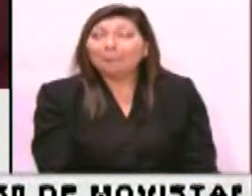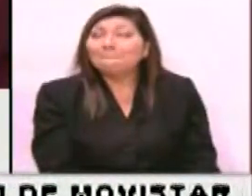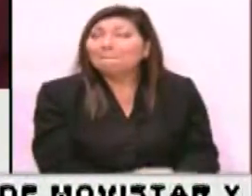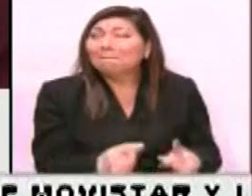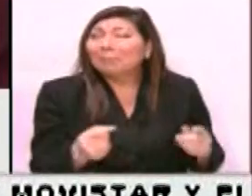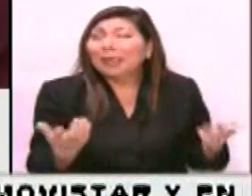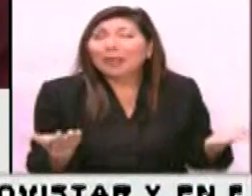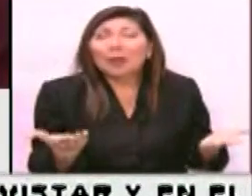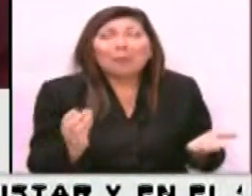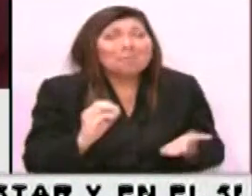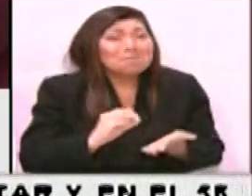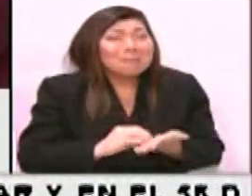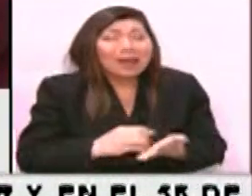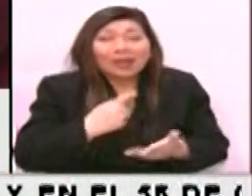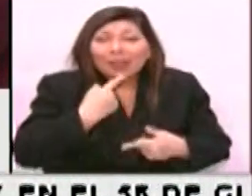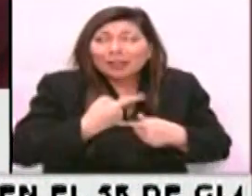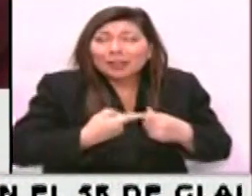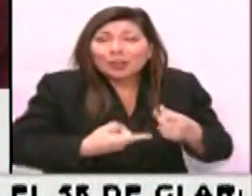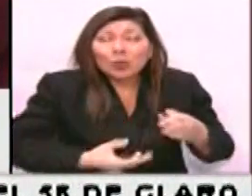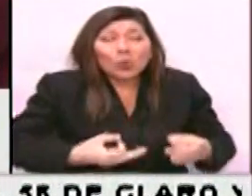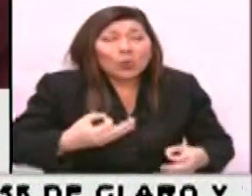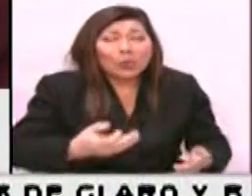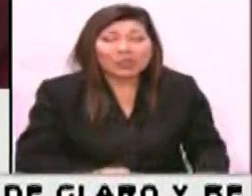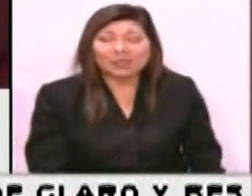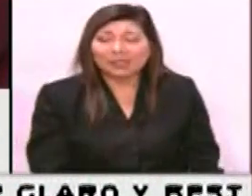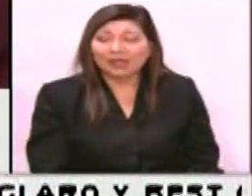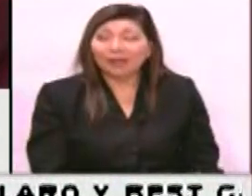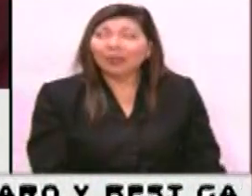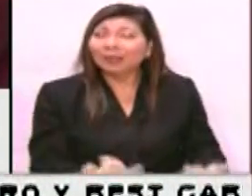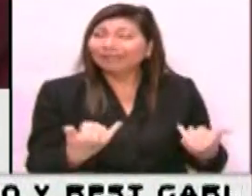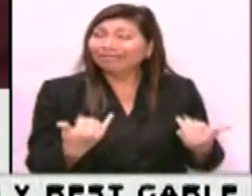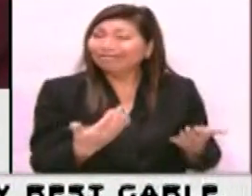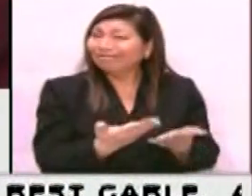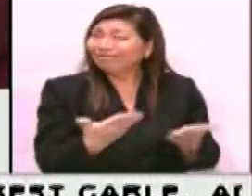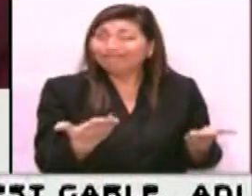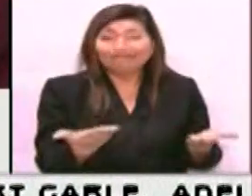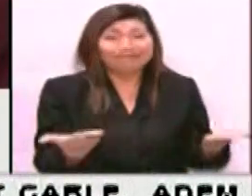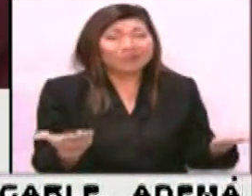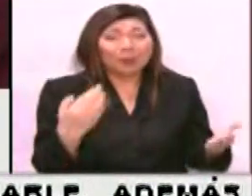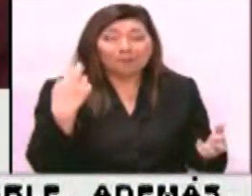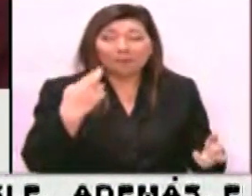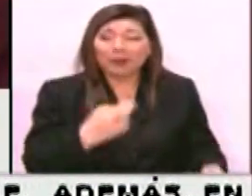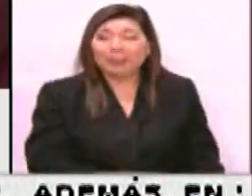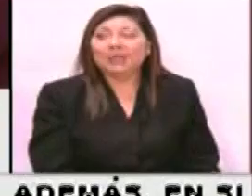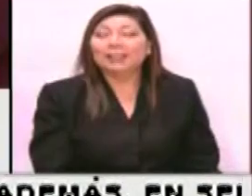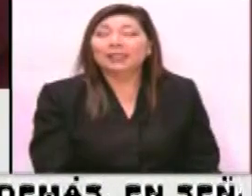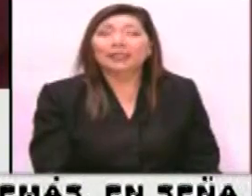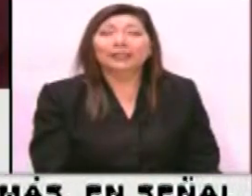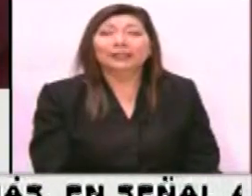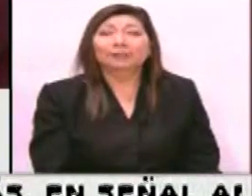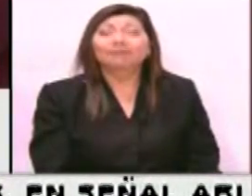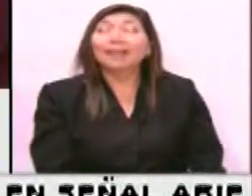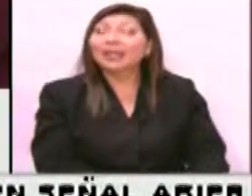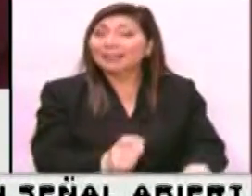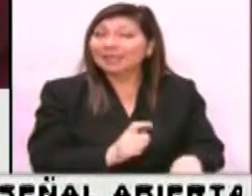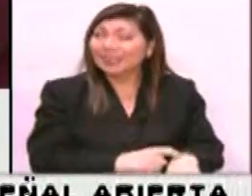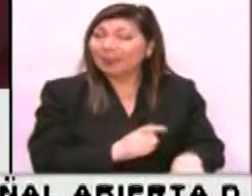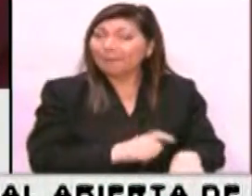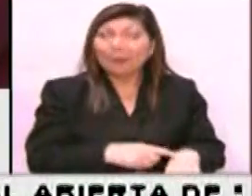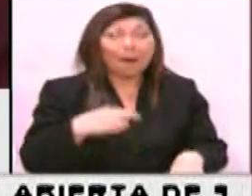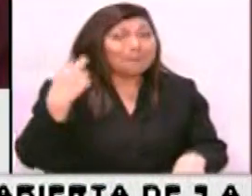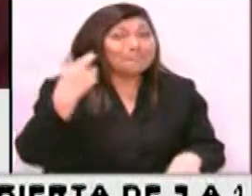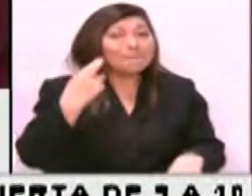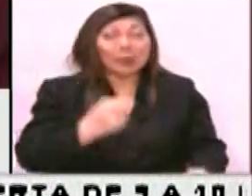Pero más allá de lo que digan los juristas, estamos en esto en un momento político. Y el momento